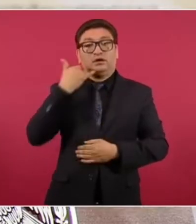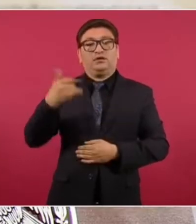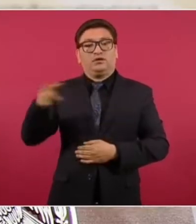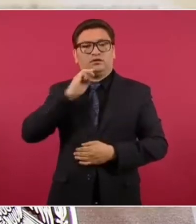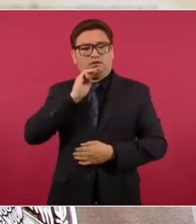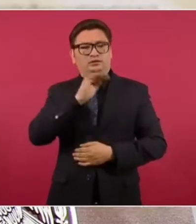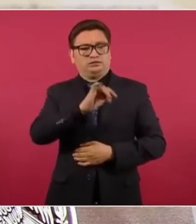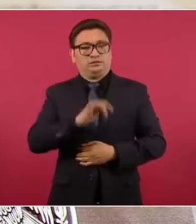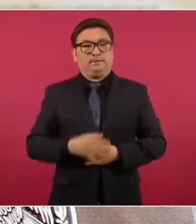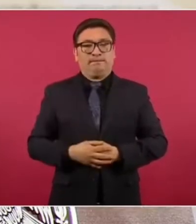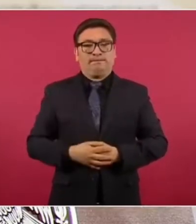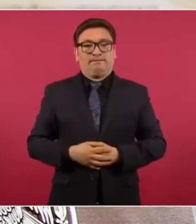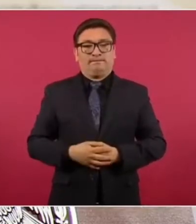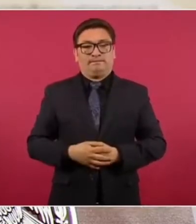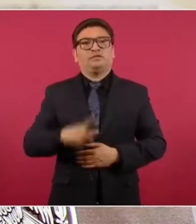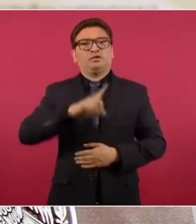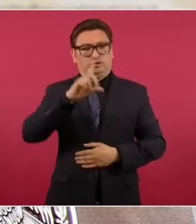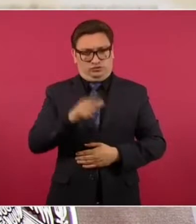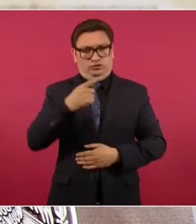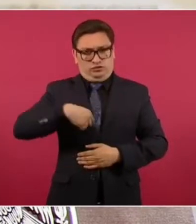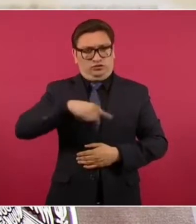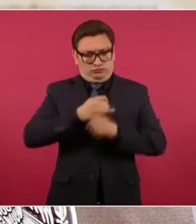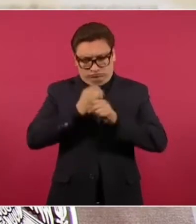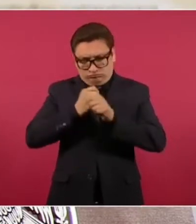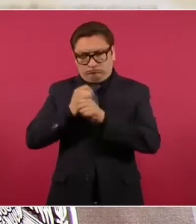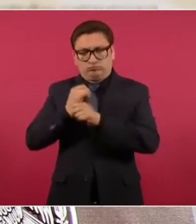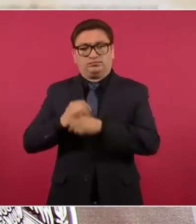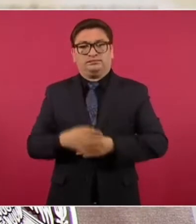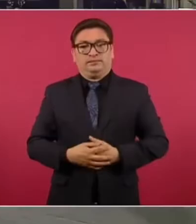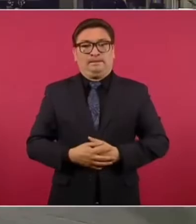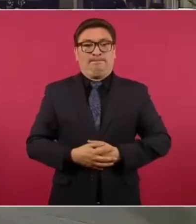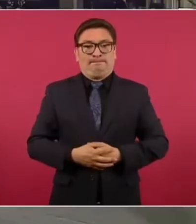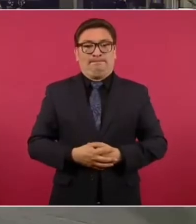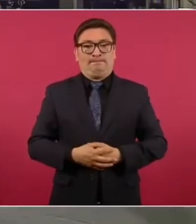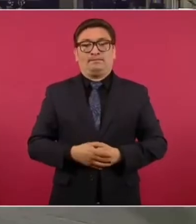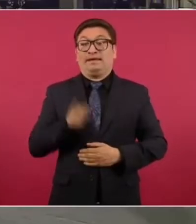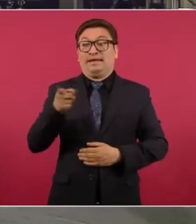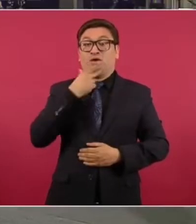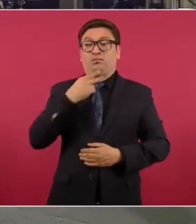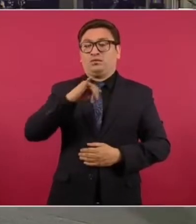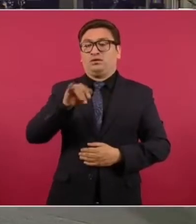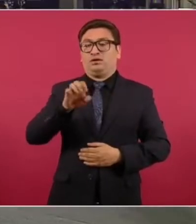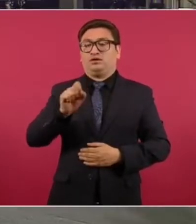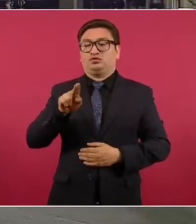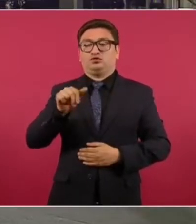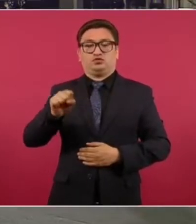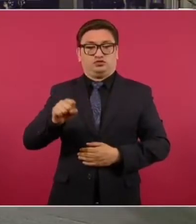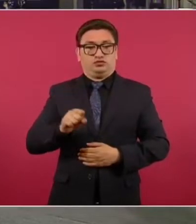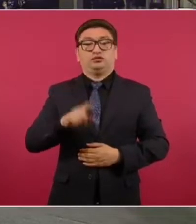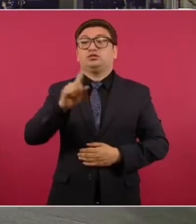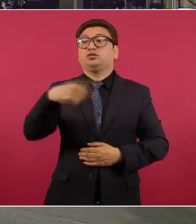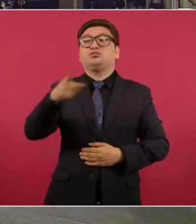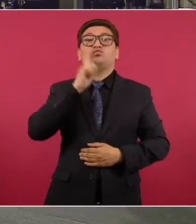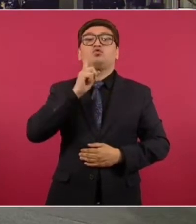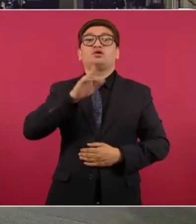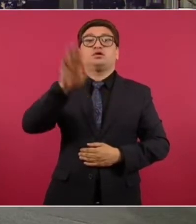sí, y nosotros lo vemos. Sí. Ahora con Jesús. Una compañera.